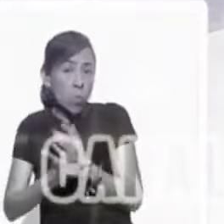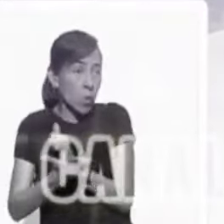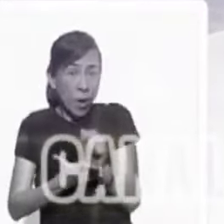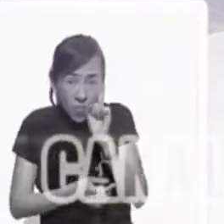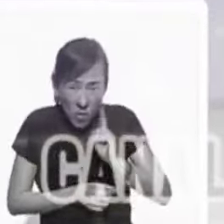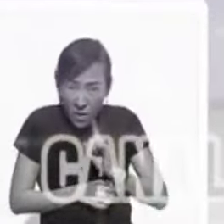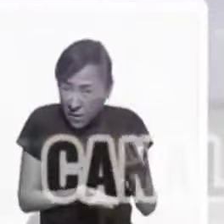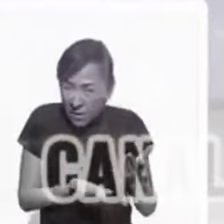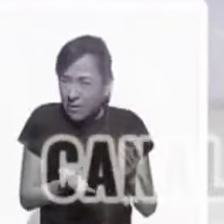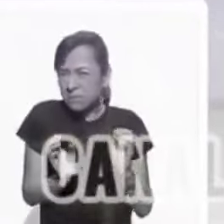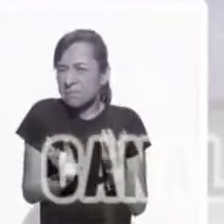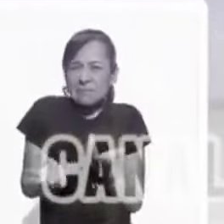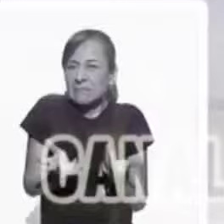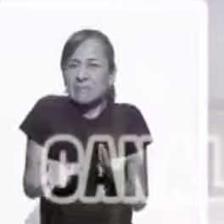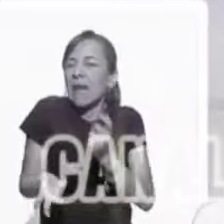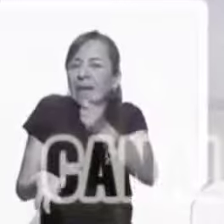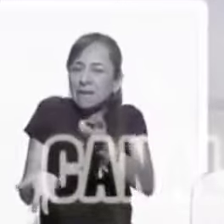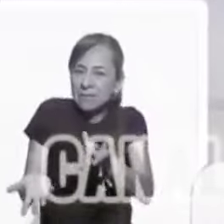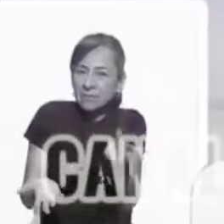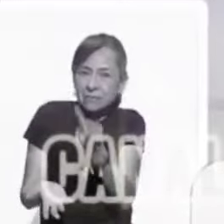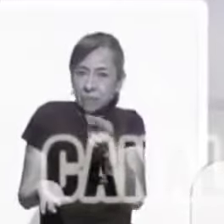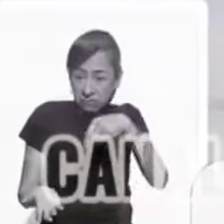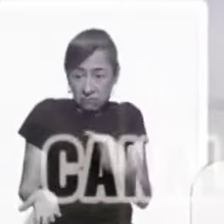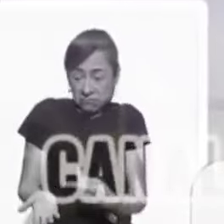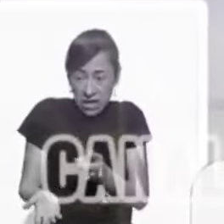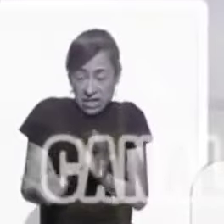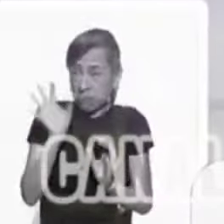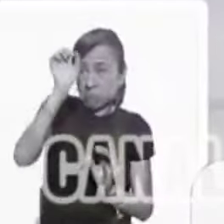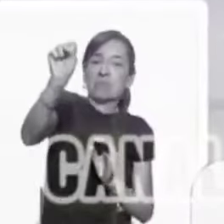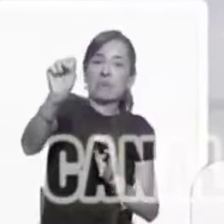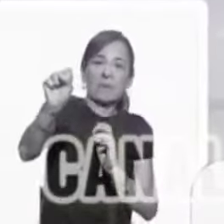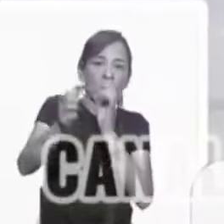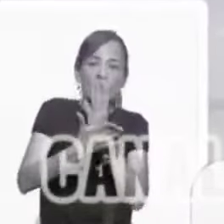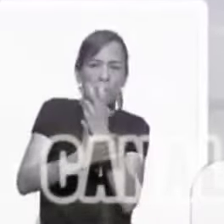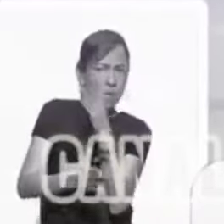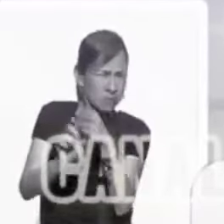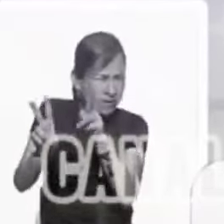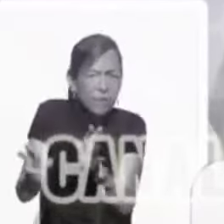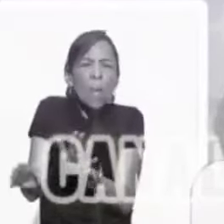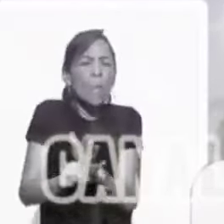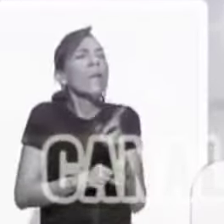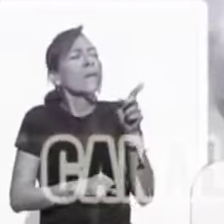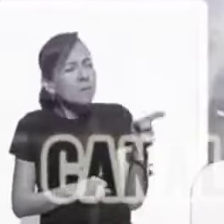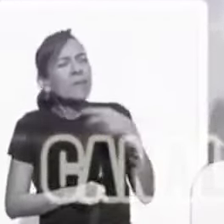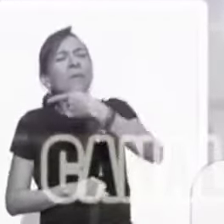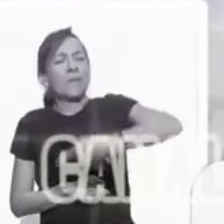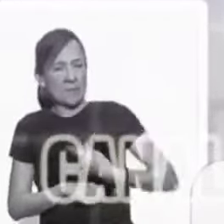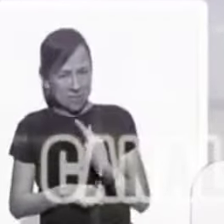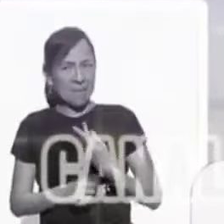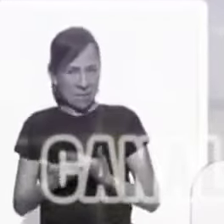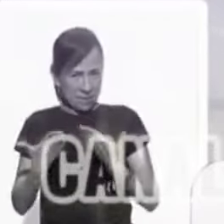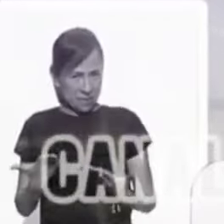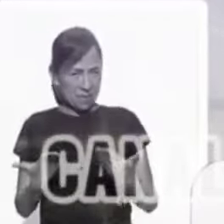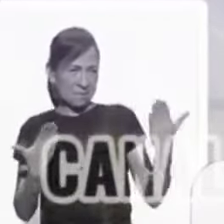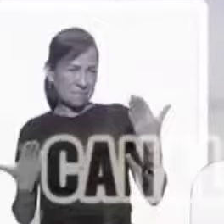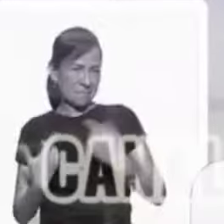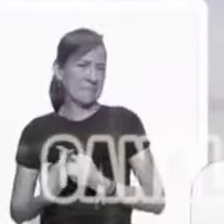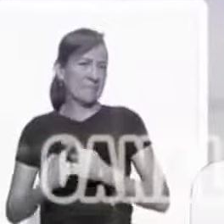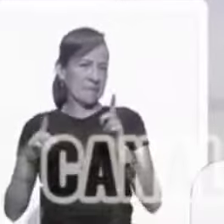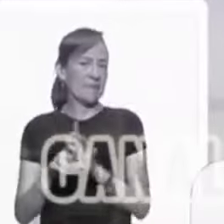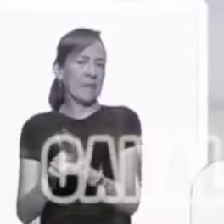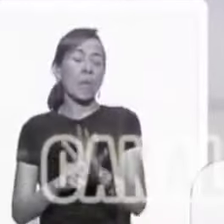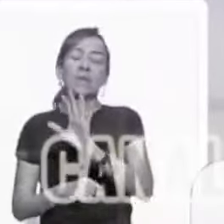por supuesto eh No lo sé yo creo que en eso tenemos que aprender nosotras me preguntabas qué qué lo hace diferente Eso es lo